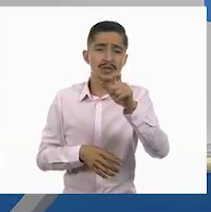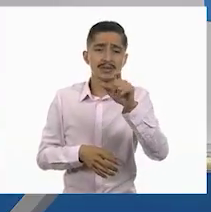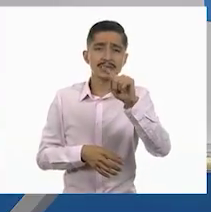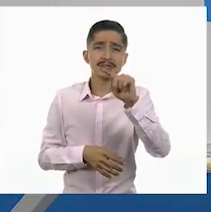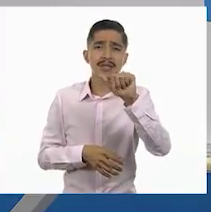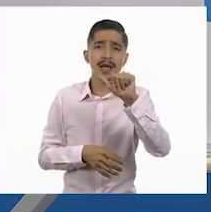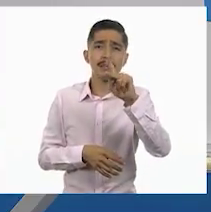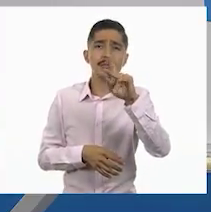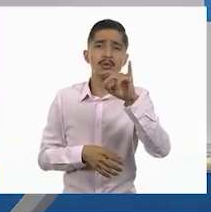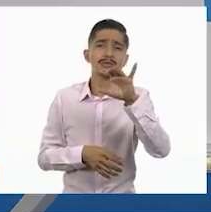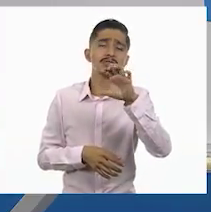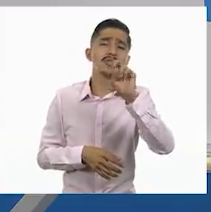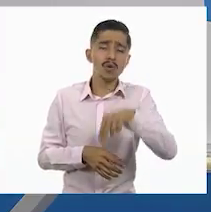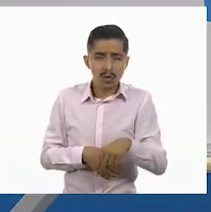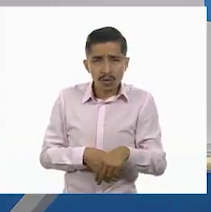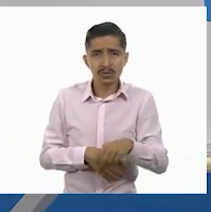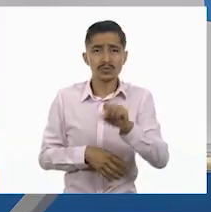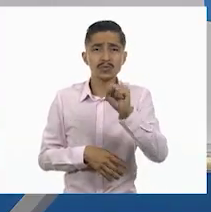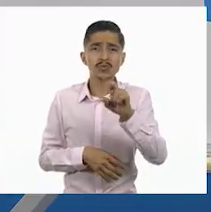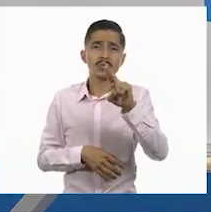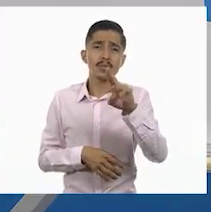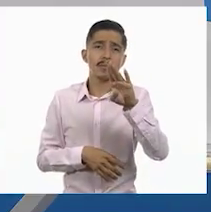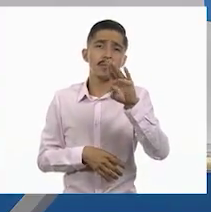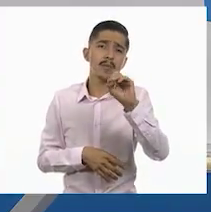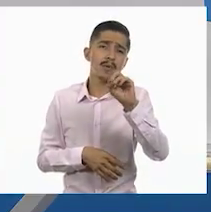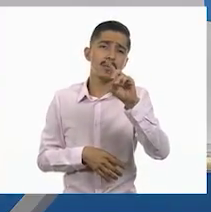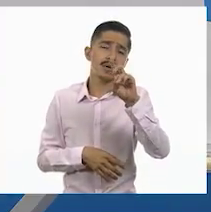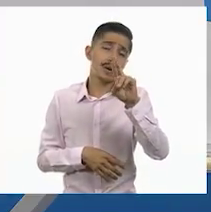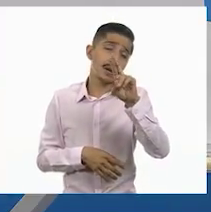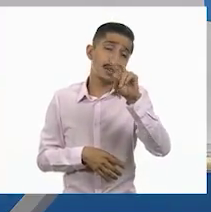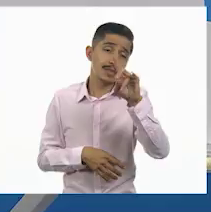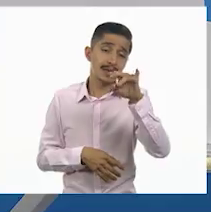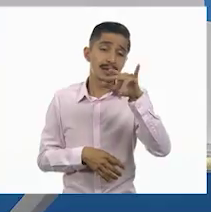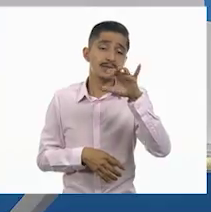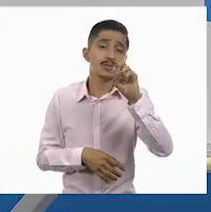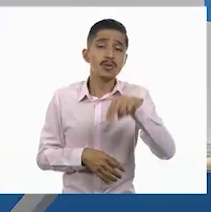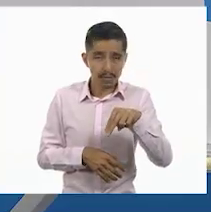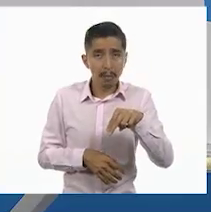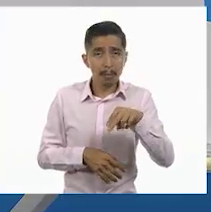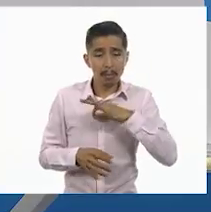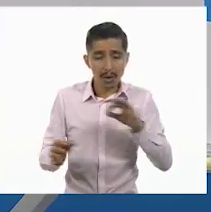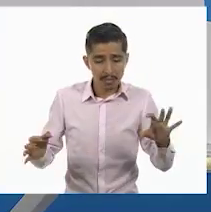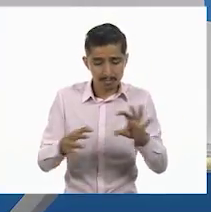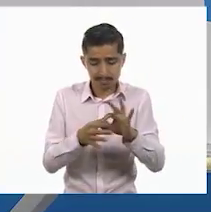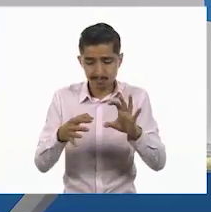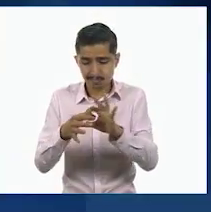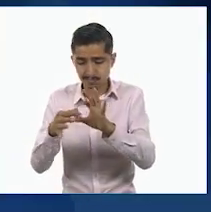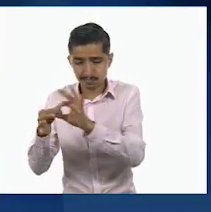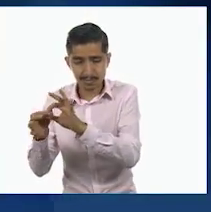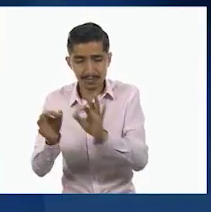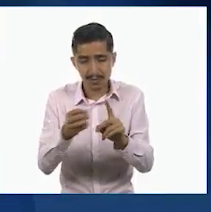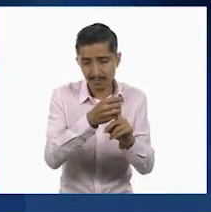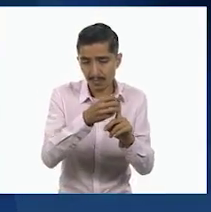y subordinación. Entonces, ya lo sabes. Ahora nos dice en el libro, hay otra pregunta, ¿cómo sirven las fechas